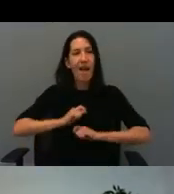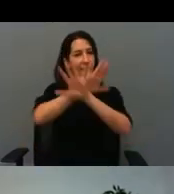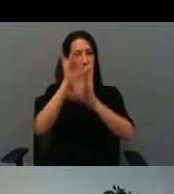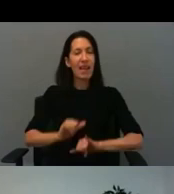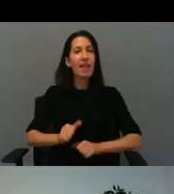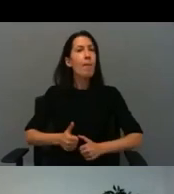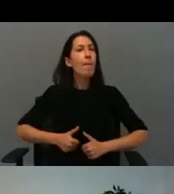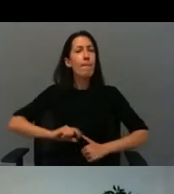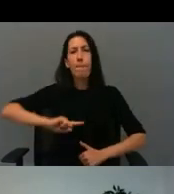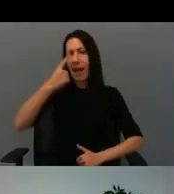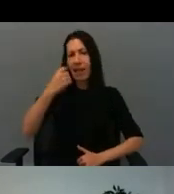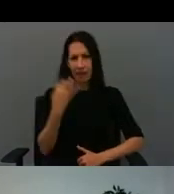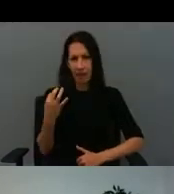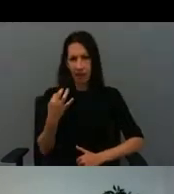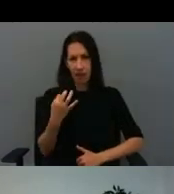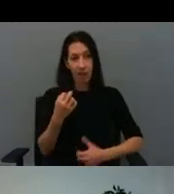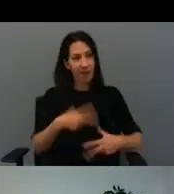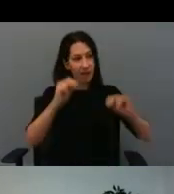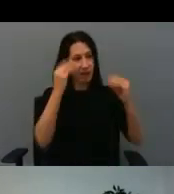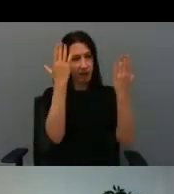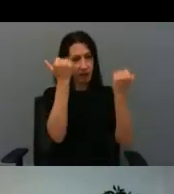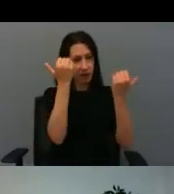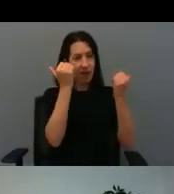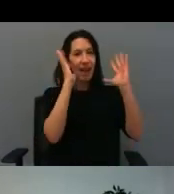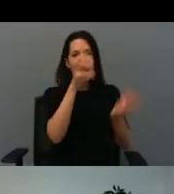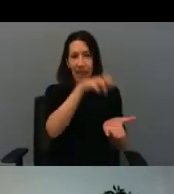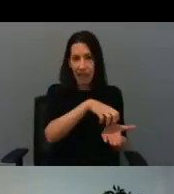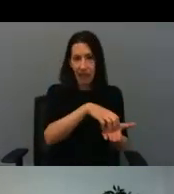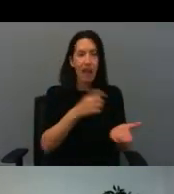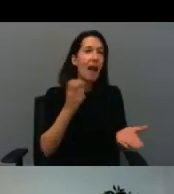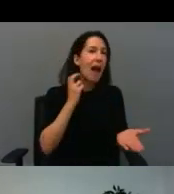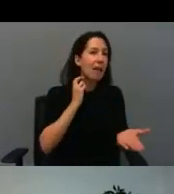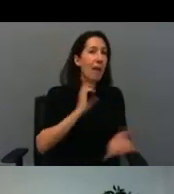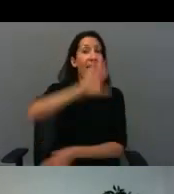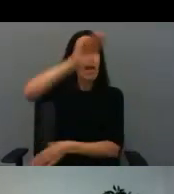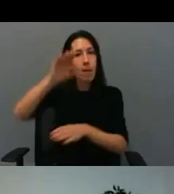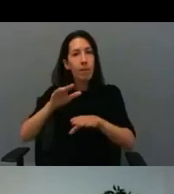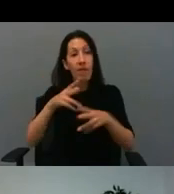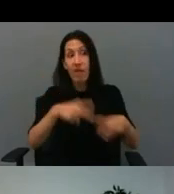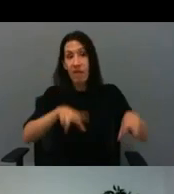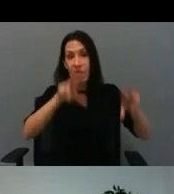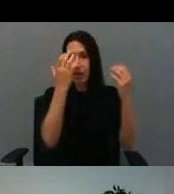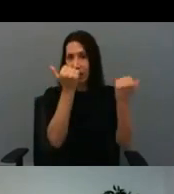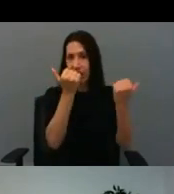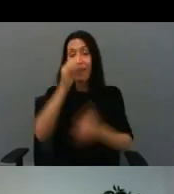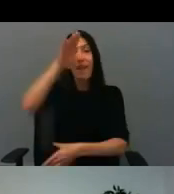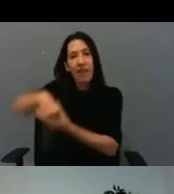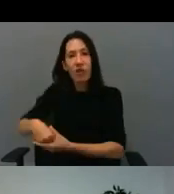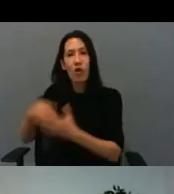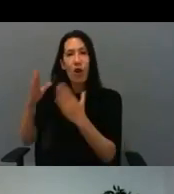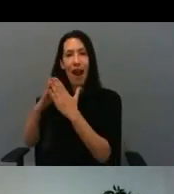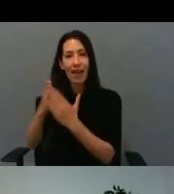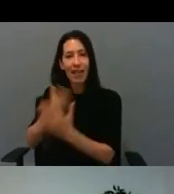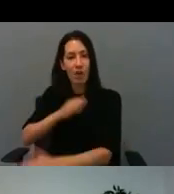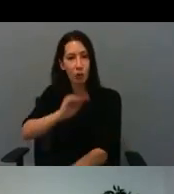¿Te haría más feliz dejar la residencia de Aspacecire, irte a una casa y tener a una persona las 24 horas del